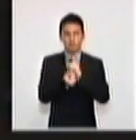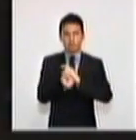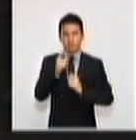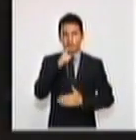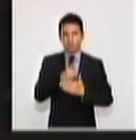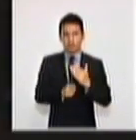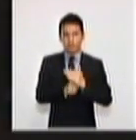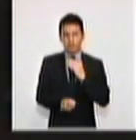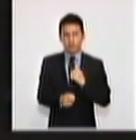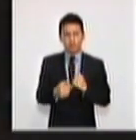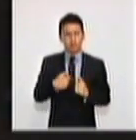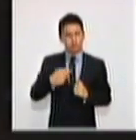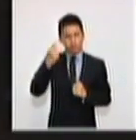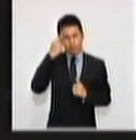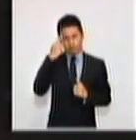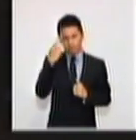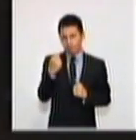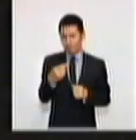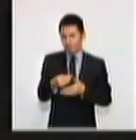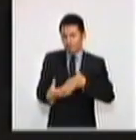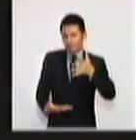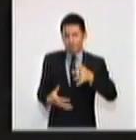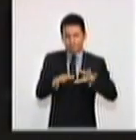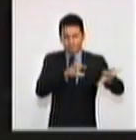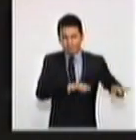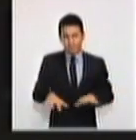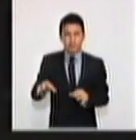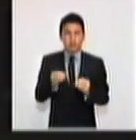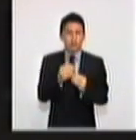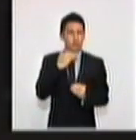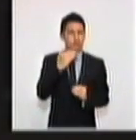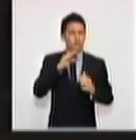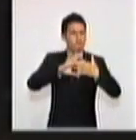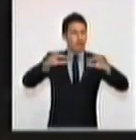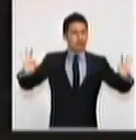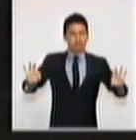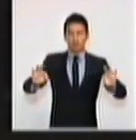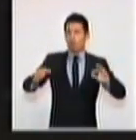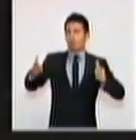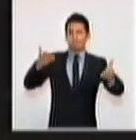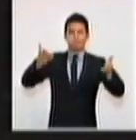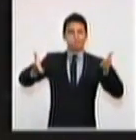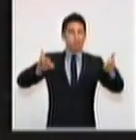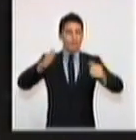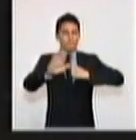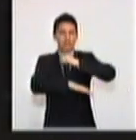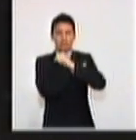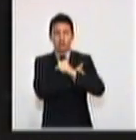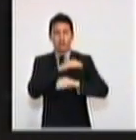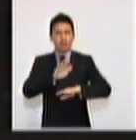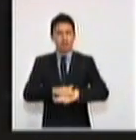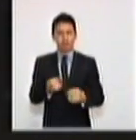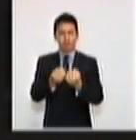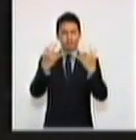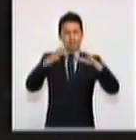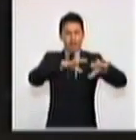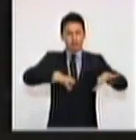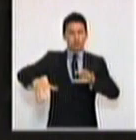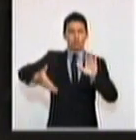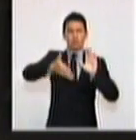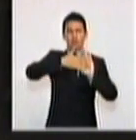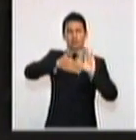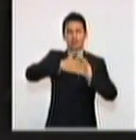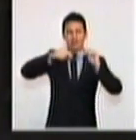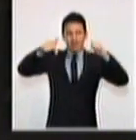yo pienso que son demasiados los hechos, y no importa cuántas frases almibaradas digan los ministros, son demasiados los hechos que demuestran